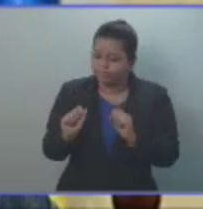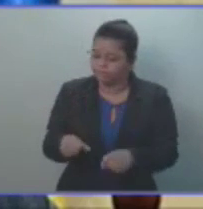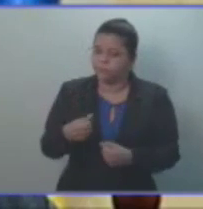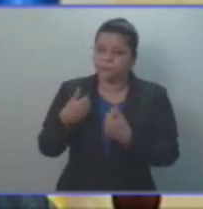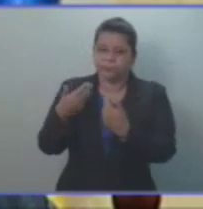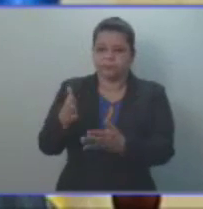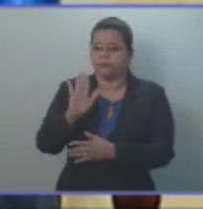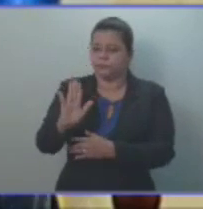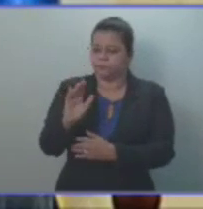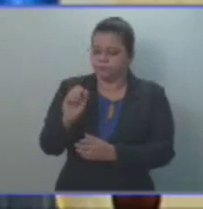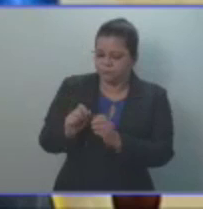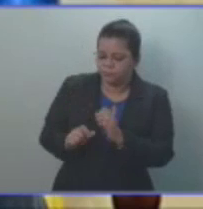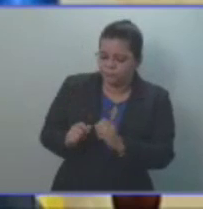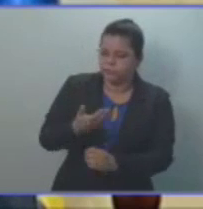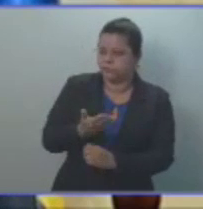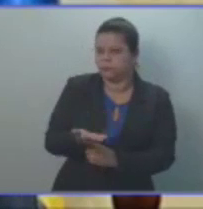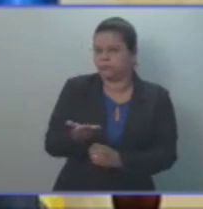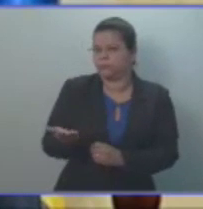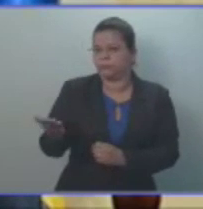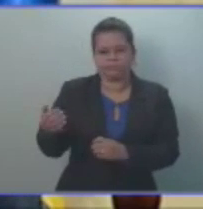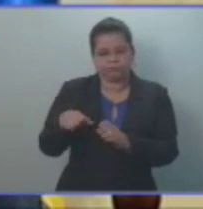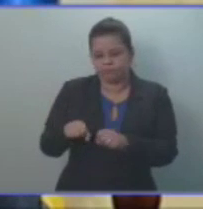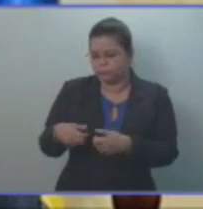cosechas, sus productos,